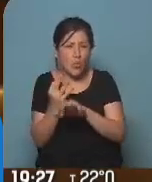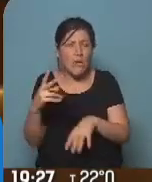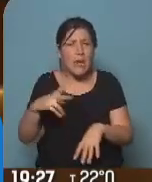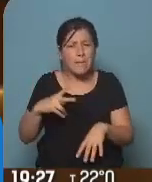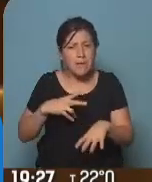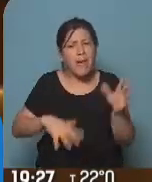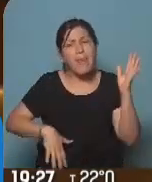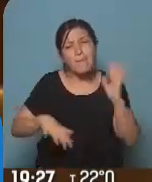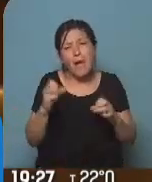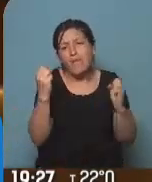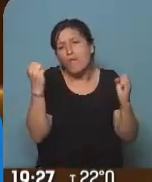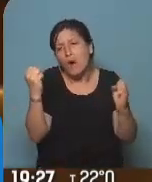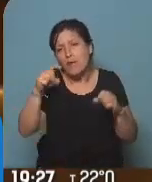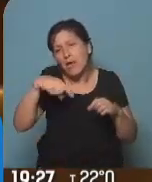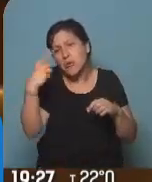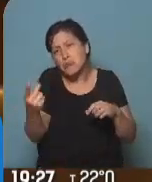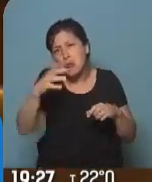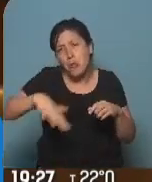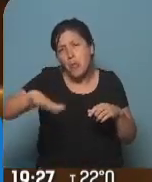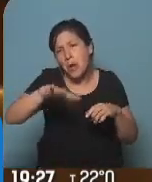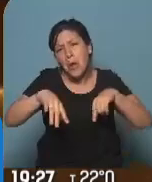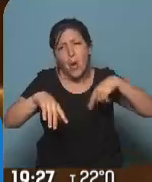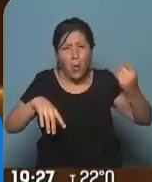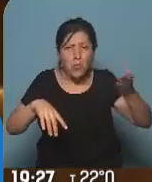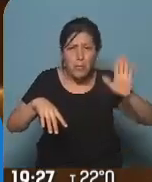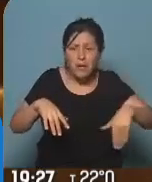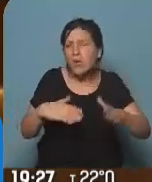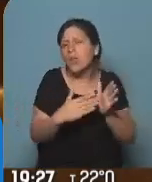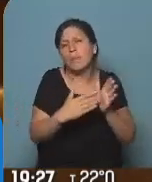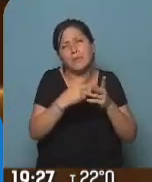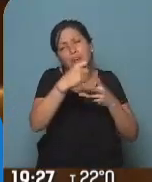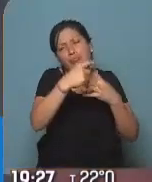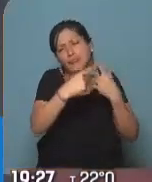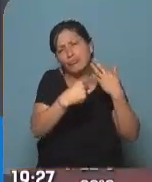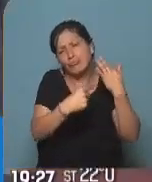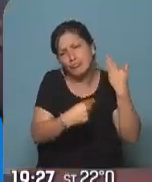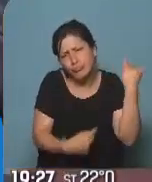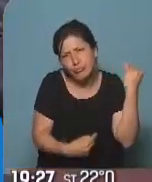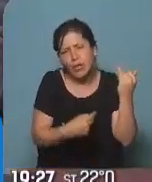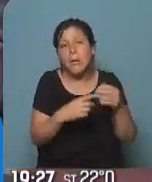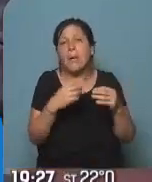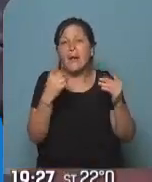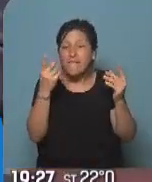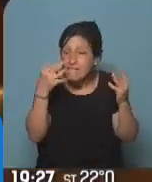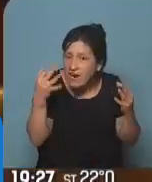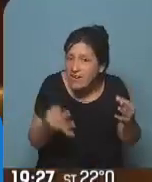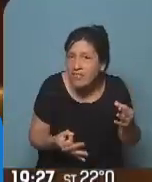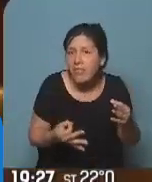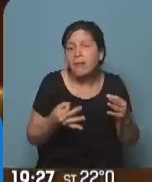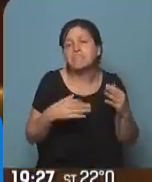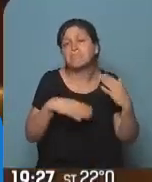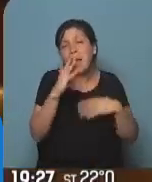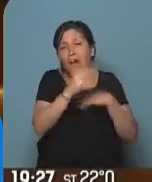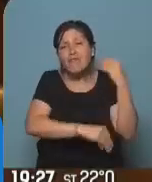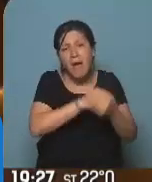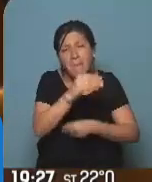algunas regiones del país que en otras. Depende de muchos factores, pero es cierto que en algunos casos hay padres que han optado